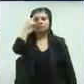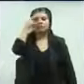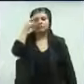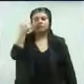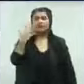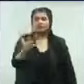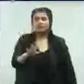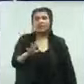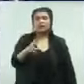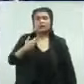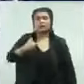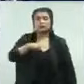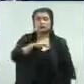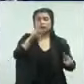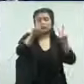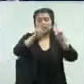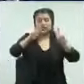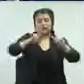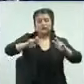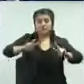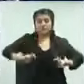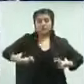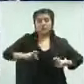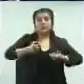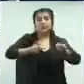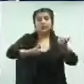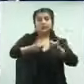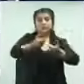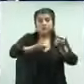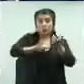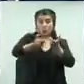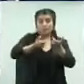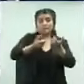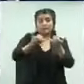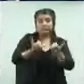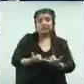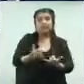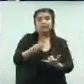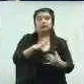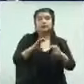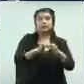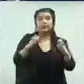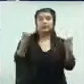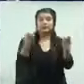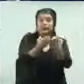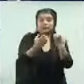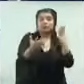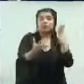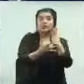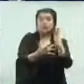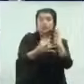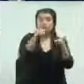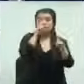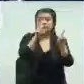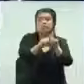hemos estado haciendo una revisión de las adquisiciones propuestas de maquinaria y haciéndolas más realistas, que es hacia